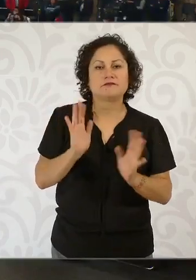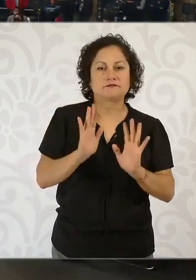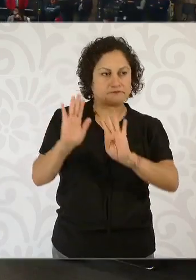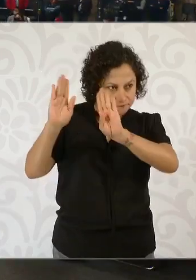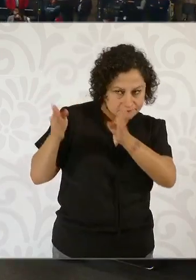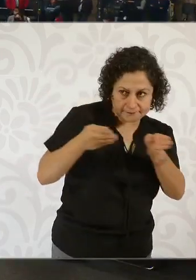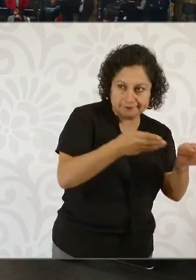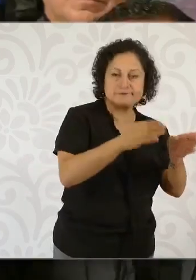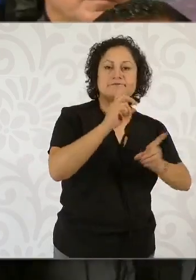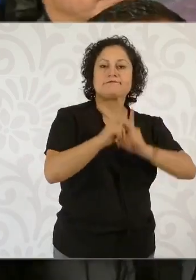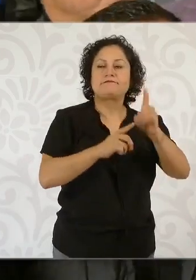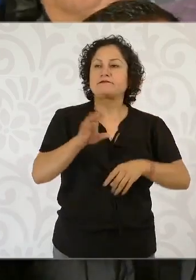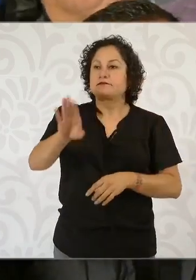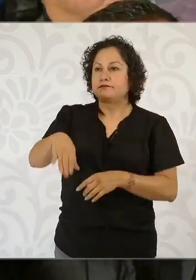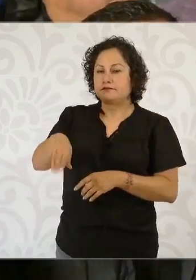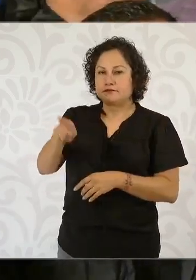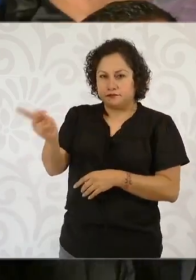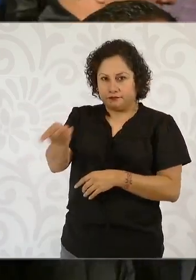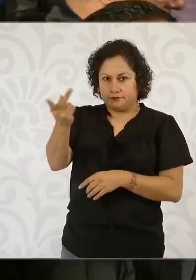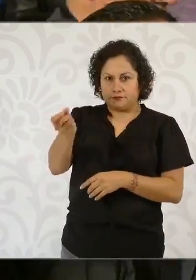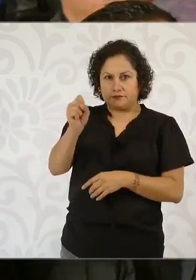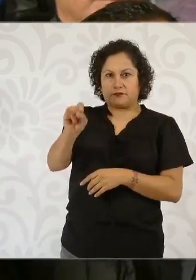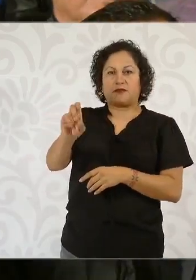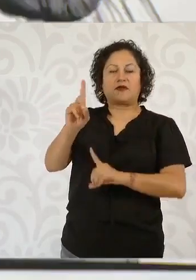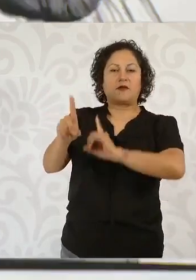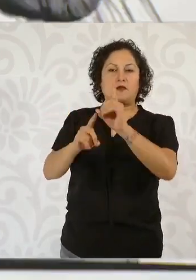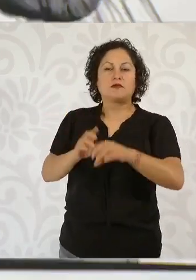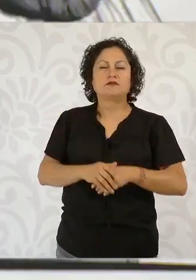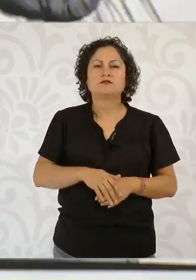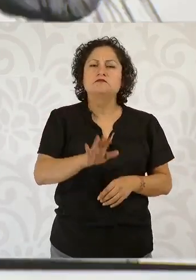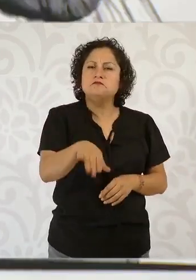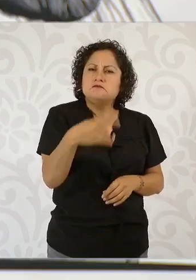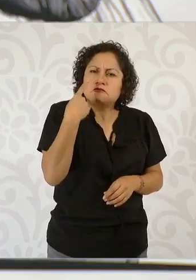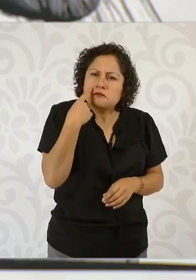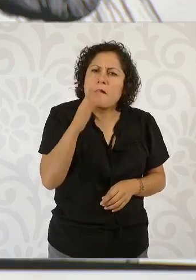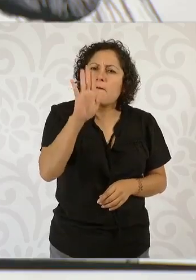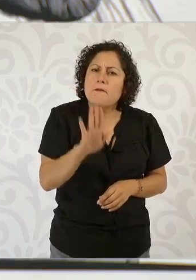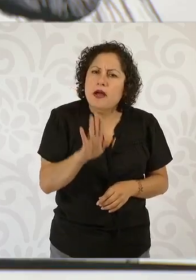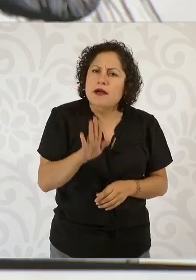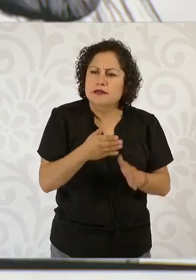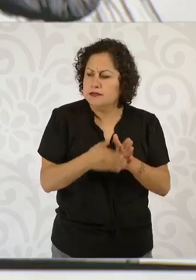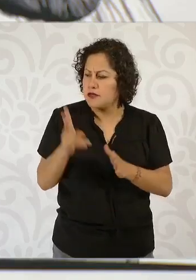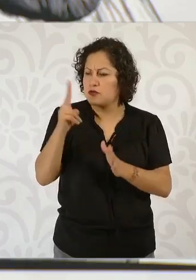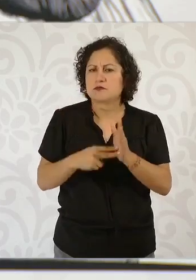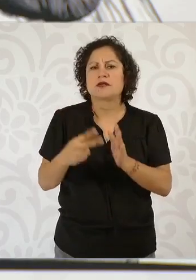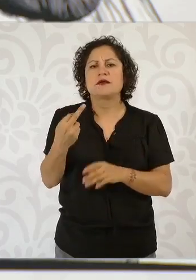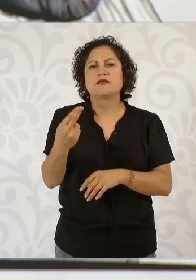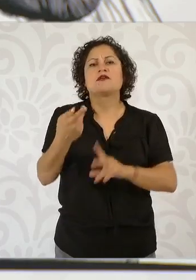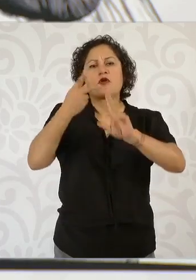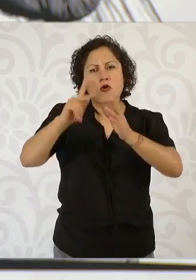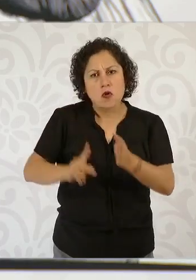de Fideporte, ¿estaría de acuerdo en que...? De hecho, parece, a lo mejor lo reactivamos este año. Para 2025. Sí, la idea